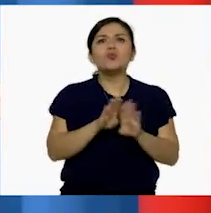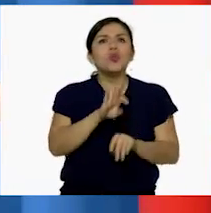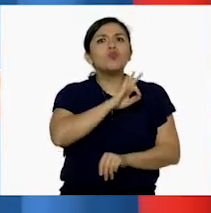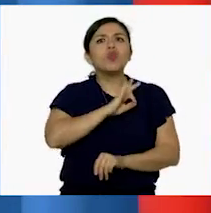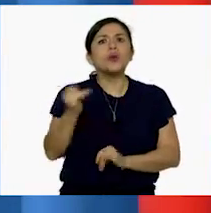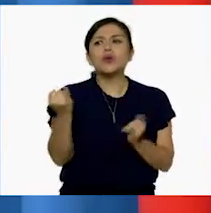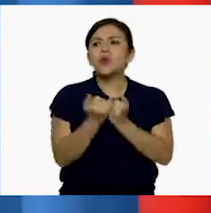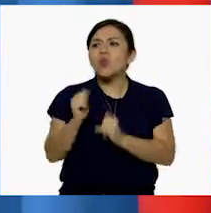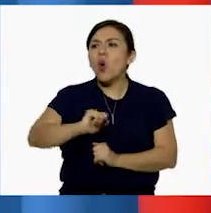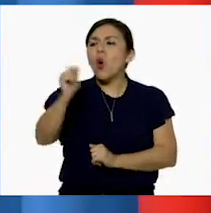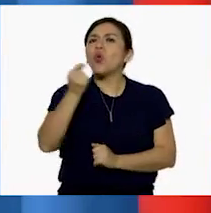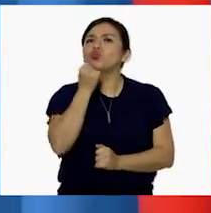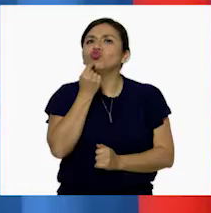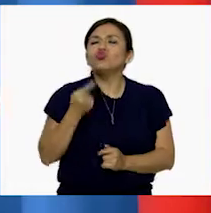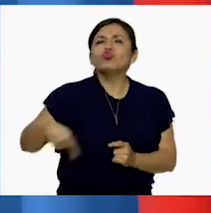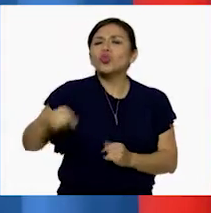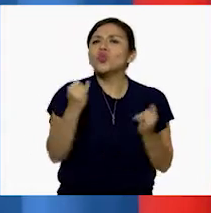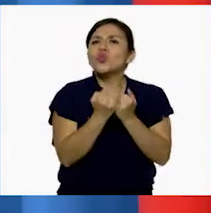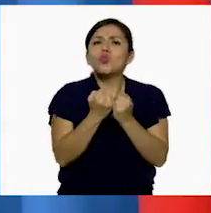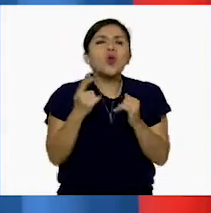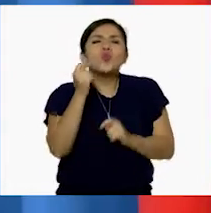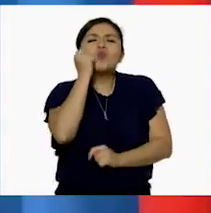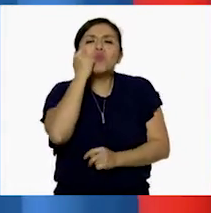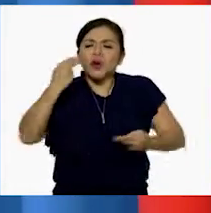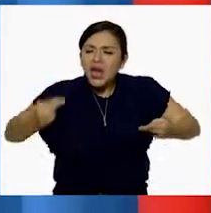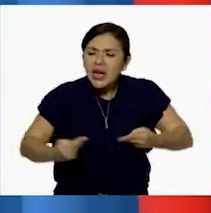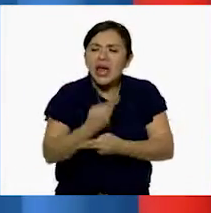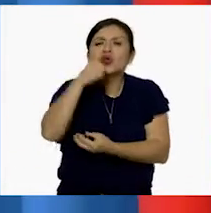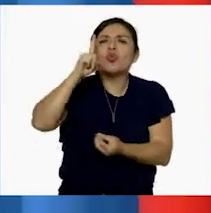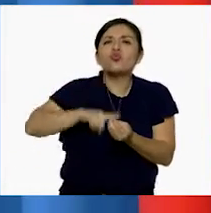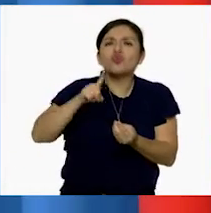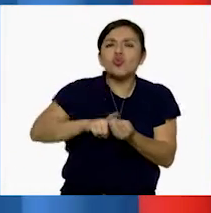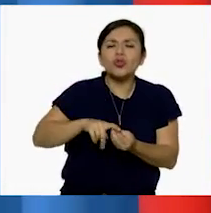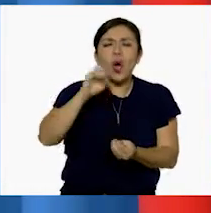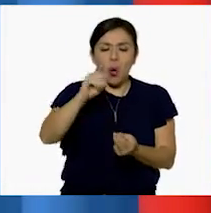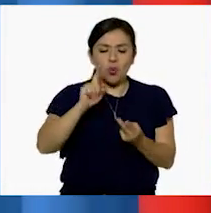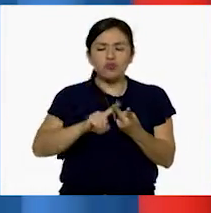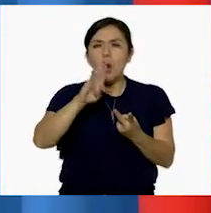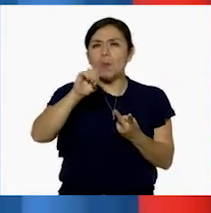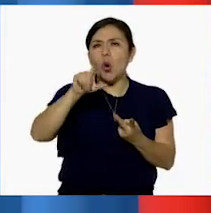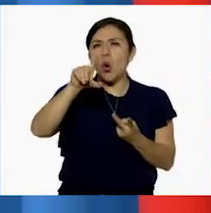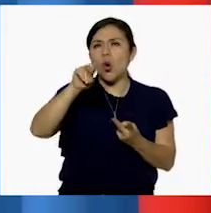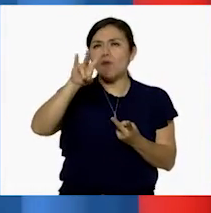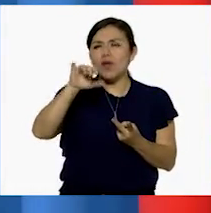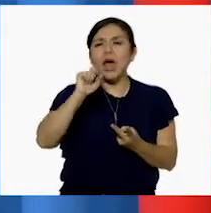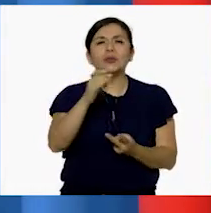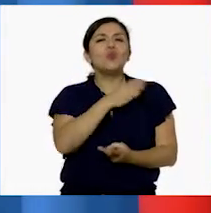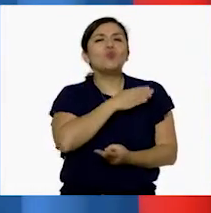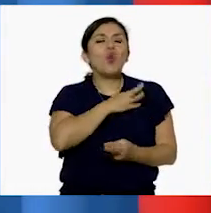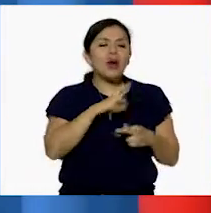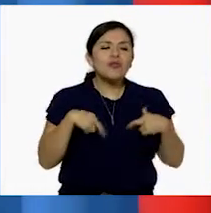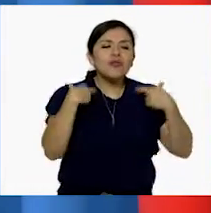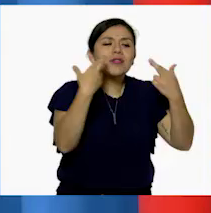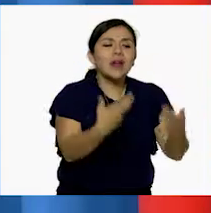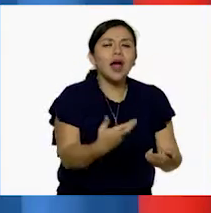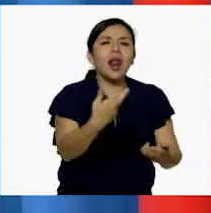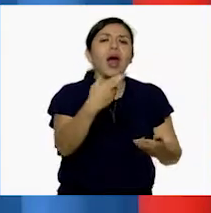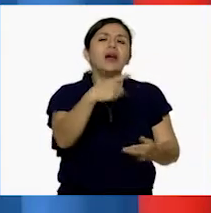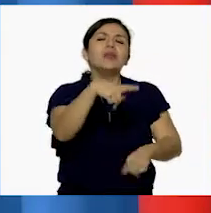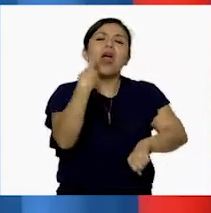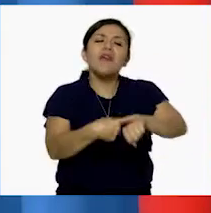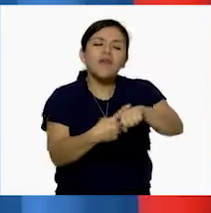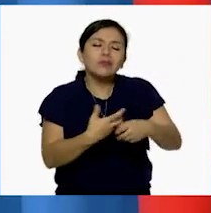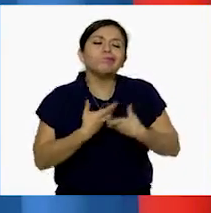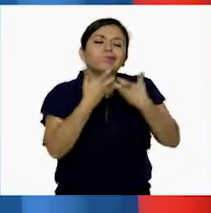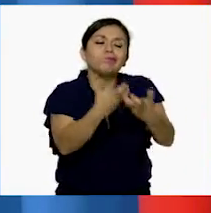niño de su edad, independientemente de su nacionalidad, o como Volodia, quien es generoso, pues le regala su melocotón a su amigo